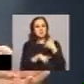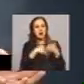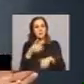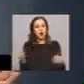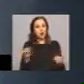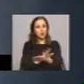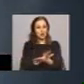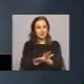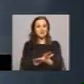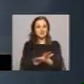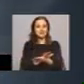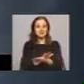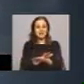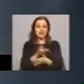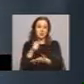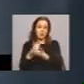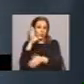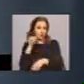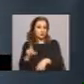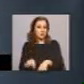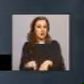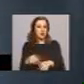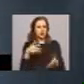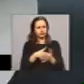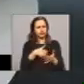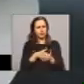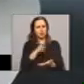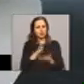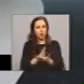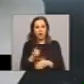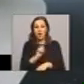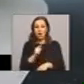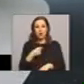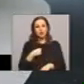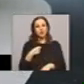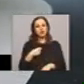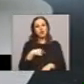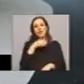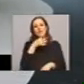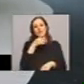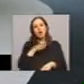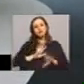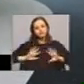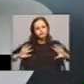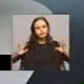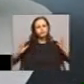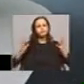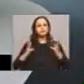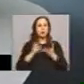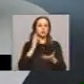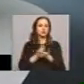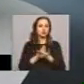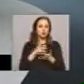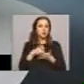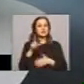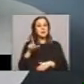adicta al régimen, ¿no? Pero en realidad no solo la censura en ese sentido. Yo lo hago una extrapolación, porque no solo la censura, sino también